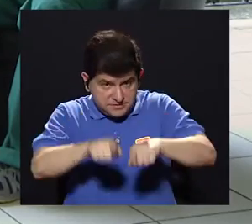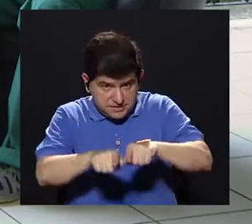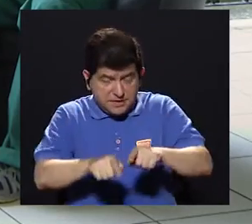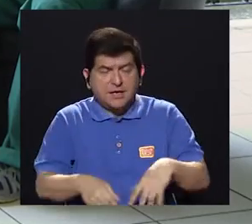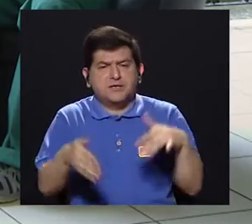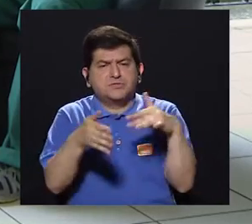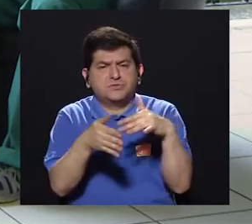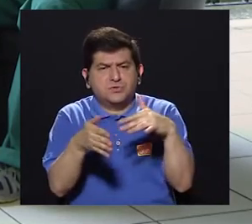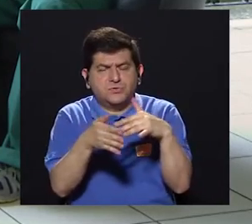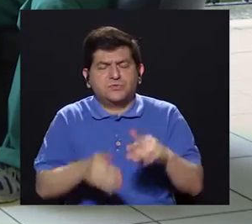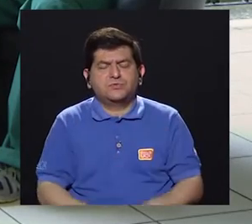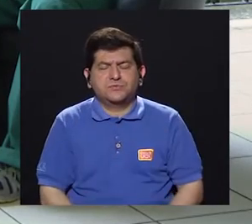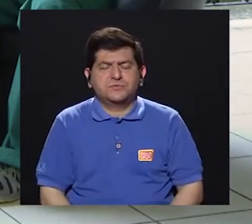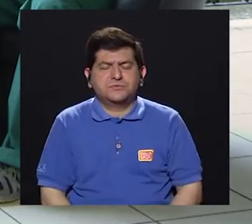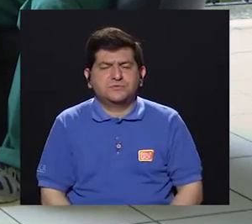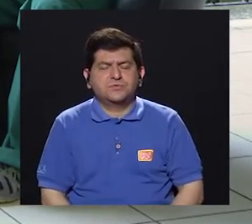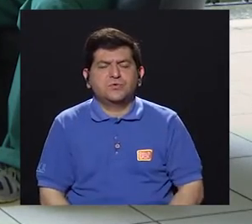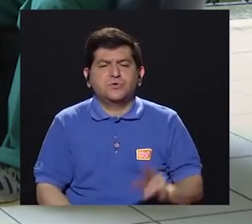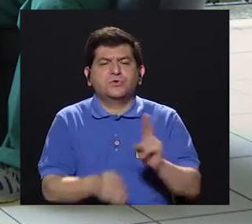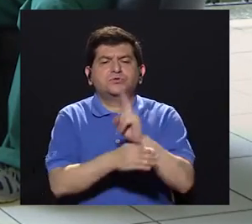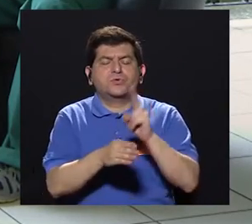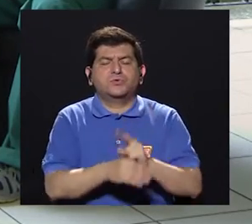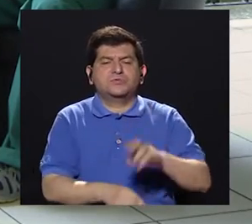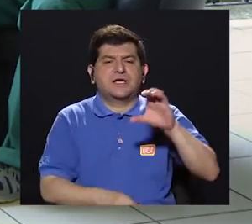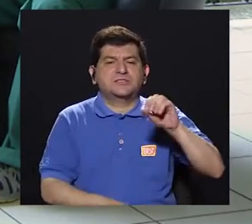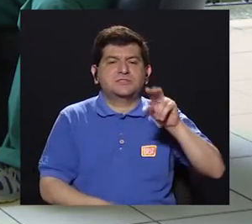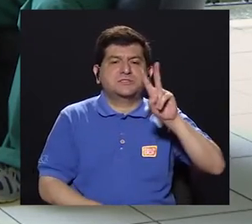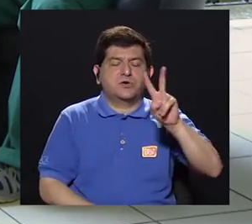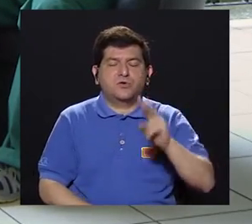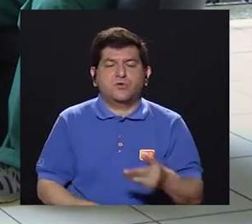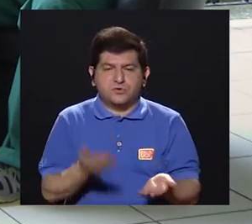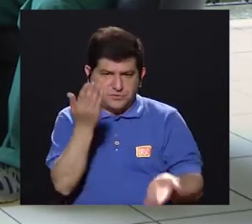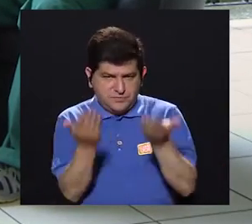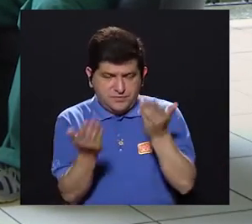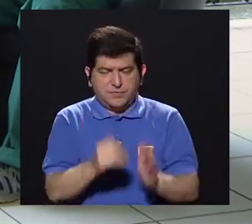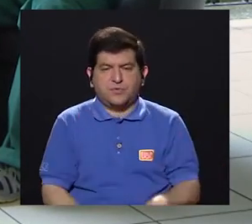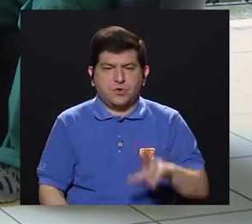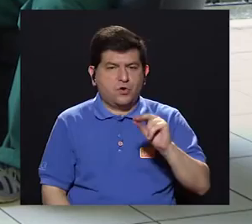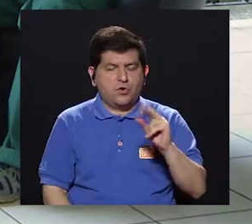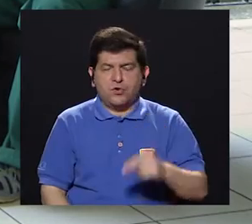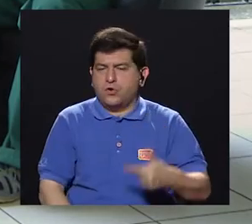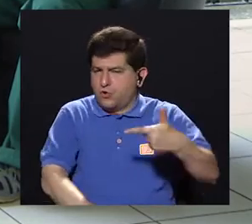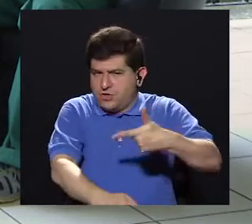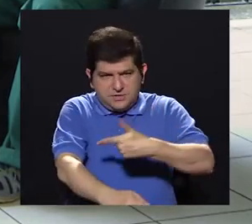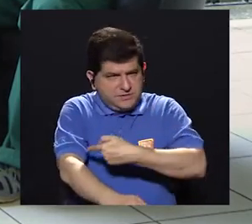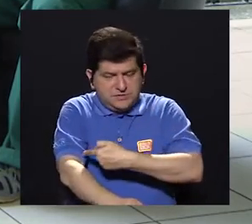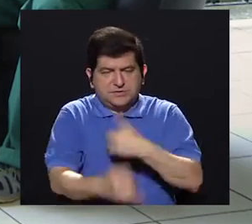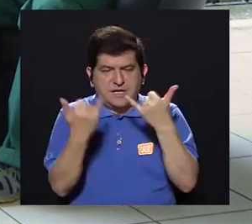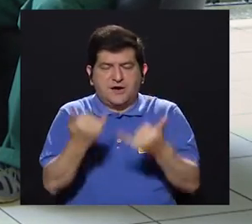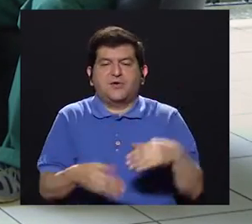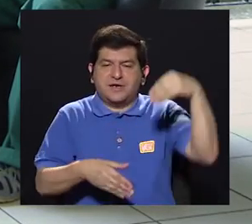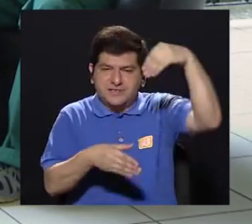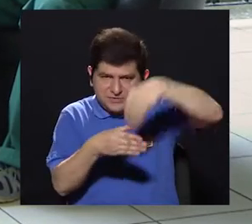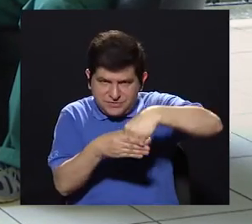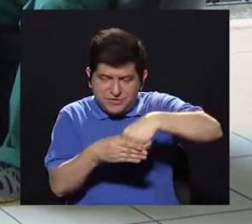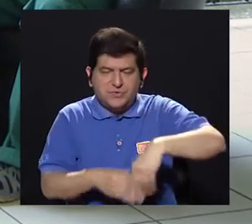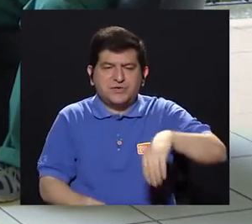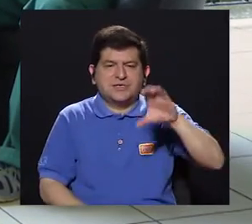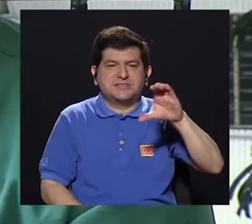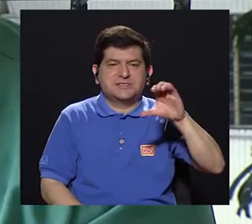donde utilizan el CO2 como un medio de contraste. Entonces ya no tenemos que inyectar el líquido, sino que lo que inyectamos es